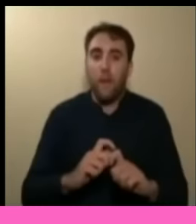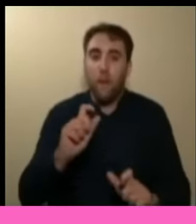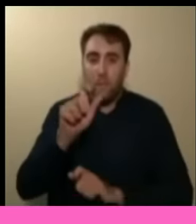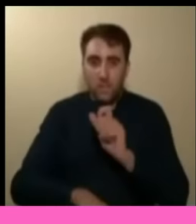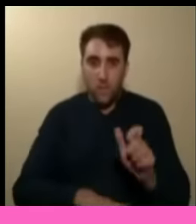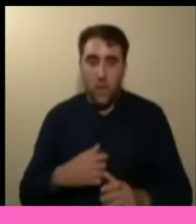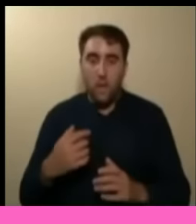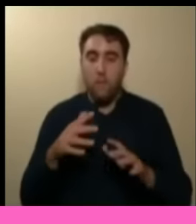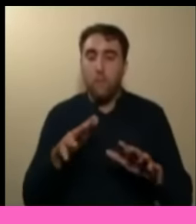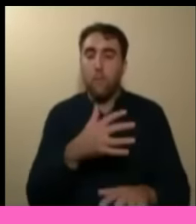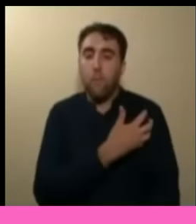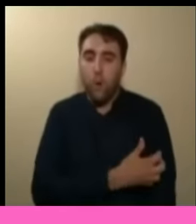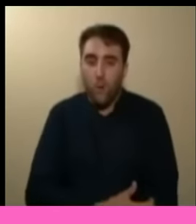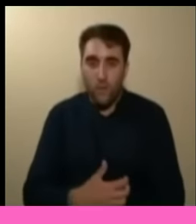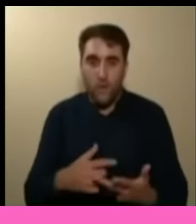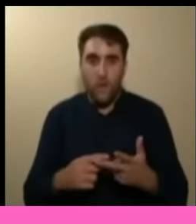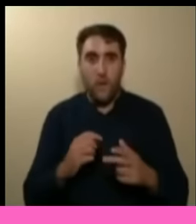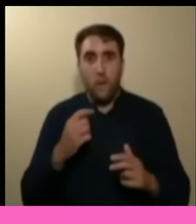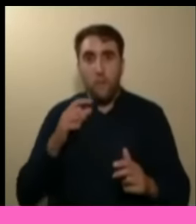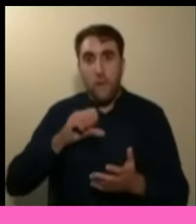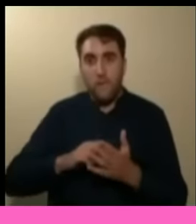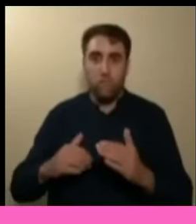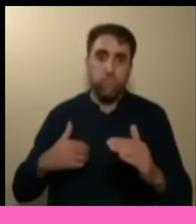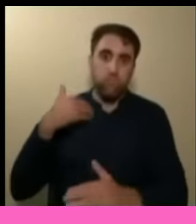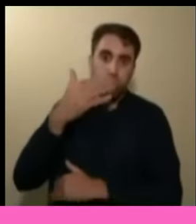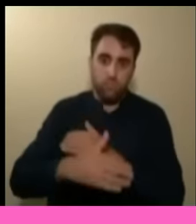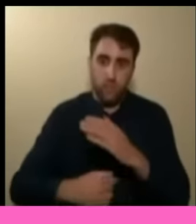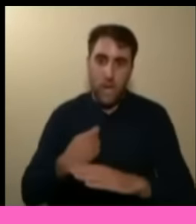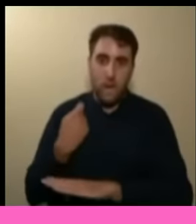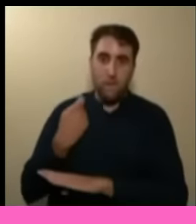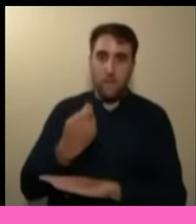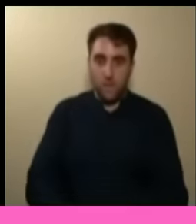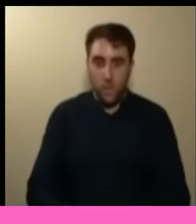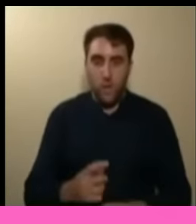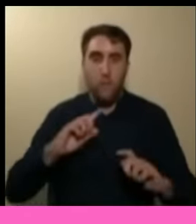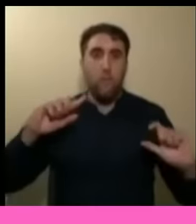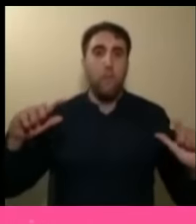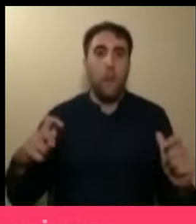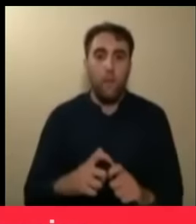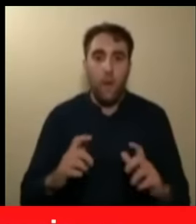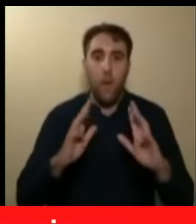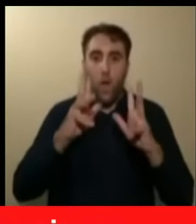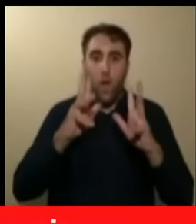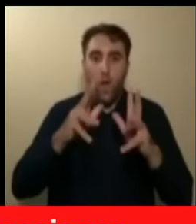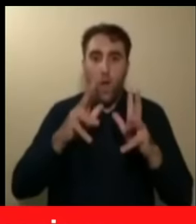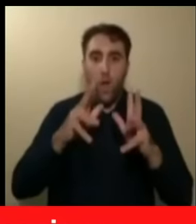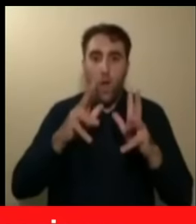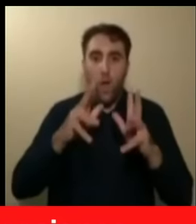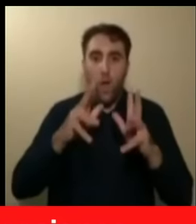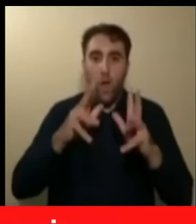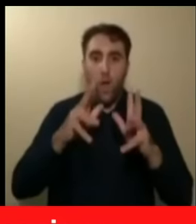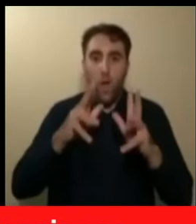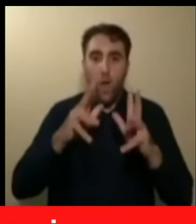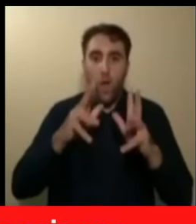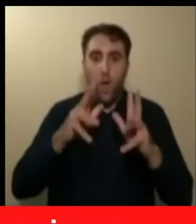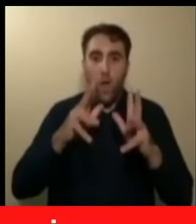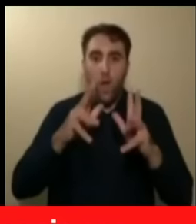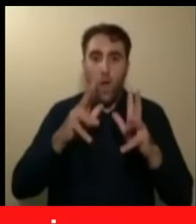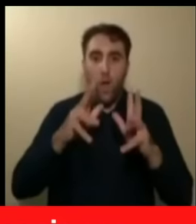crecimiento económico del país, en las inversiones, en la caída de los delitos, en la confianza que los uruguayos tienen.